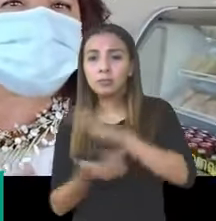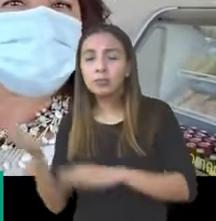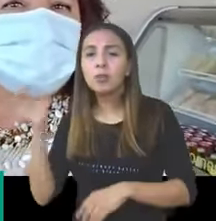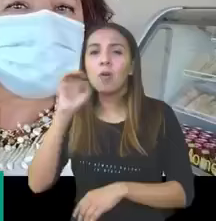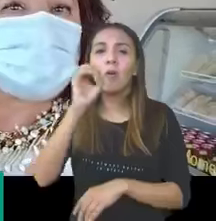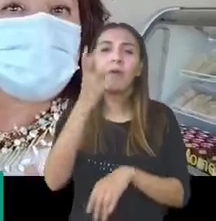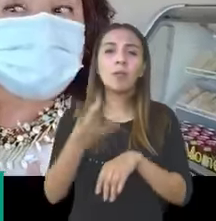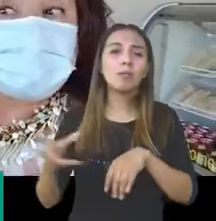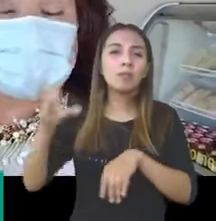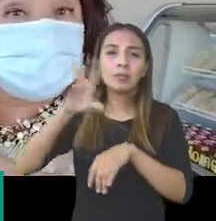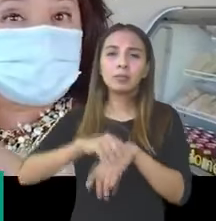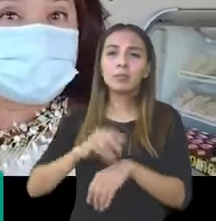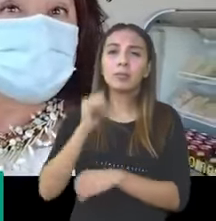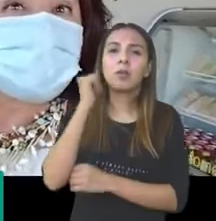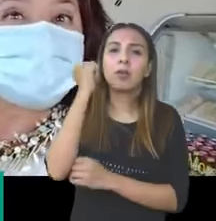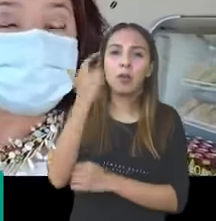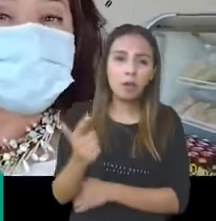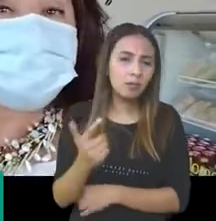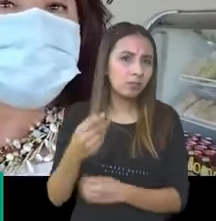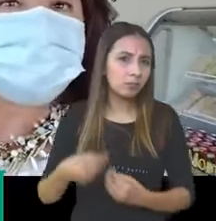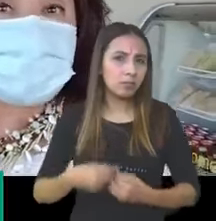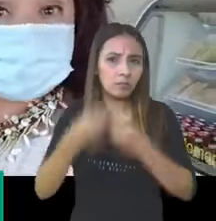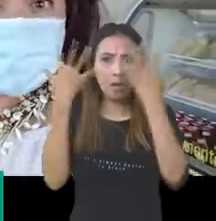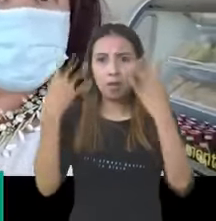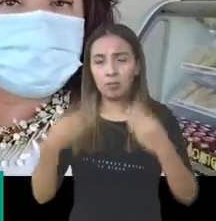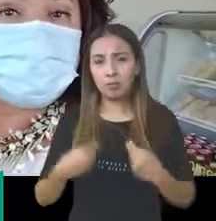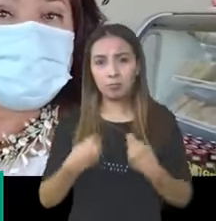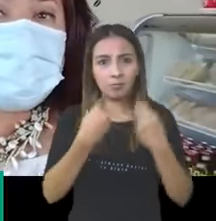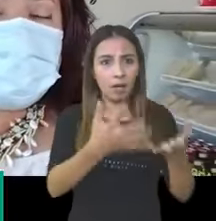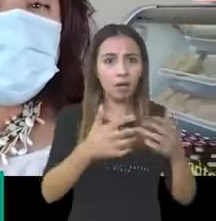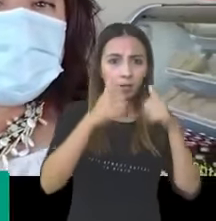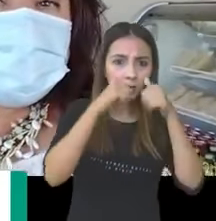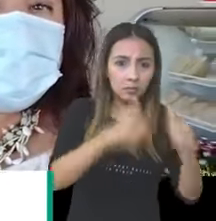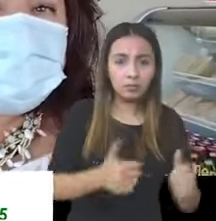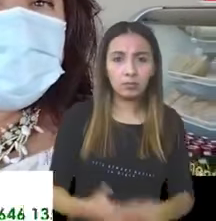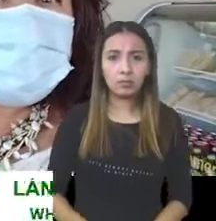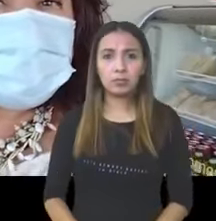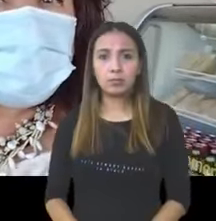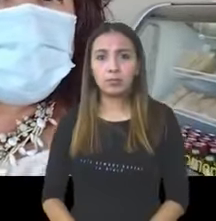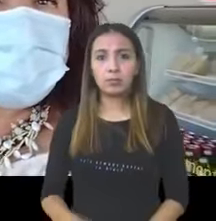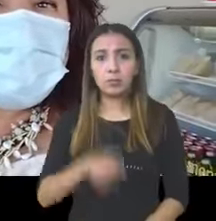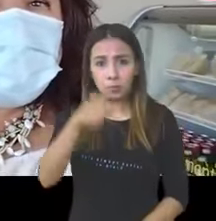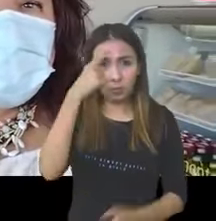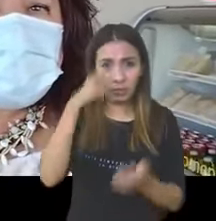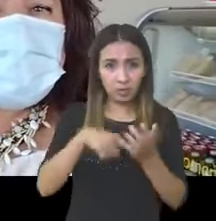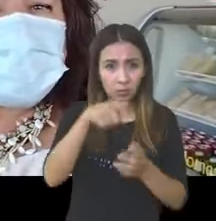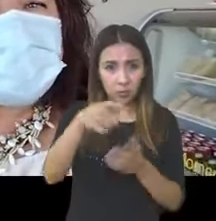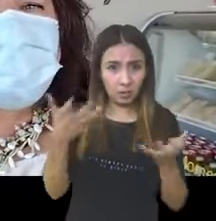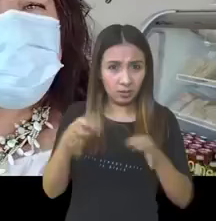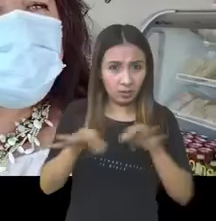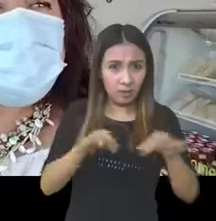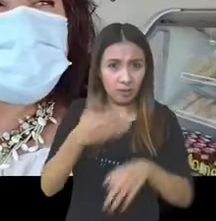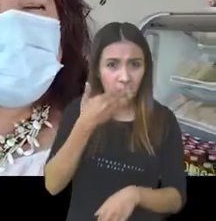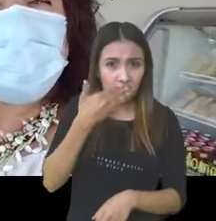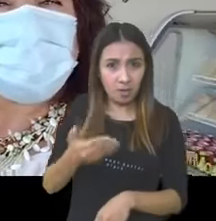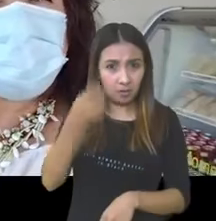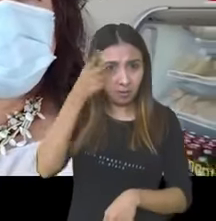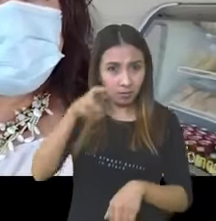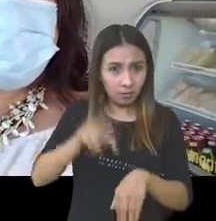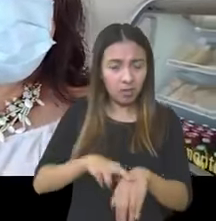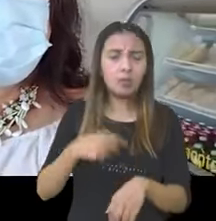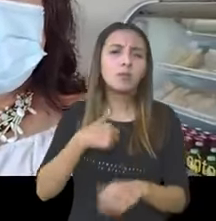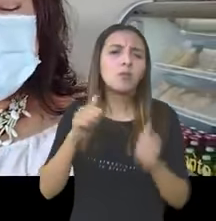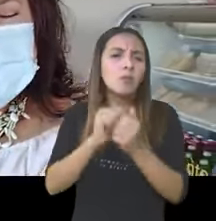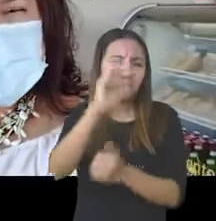por cualquier situación... Por supuesto que las citas se atienden. ¿Crees tú que estás desempeñando bien tu trabajo? Mira, yo estoy con... Te lo digo con